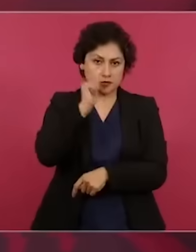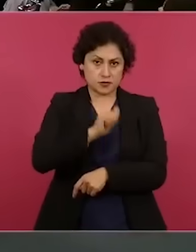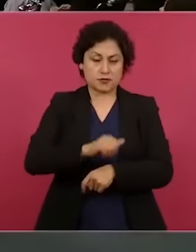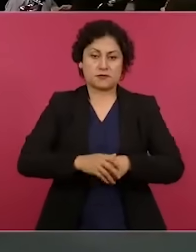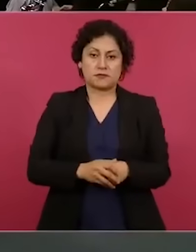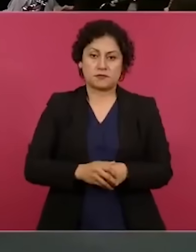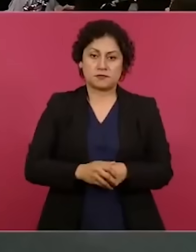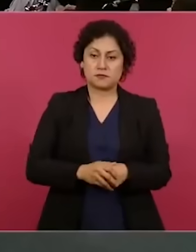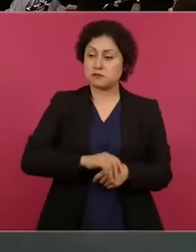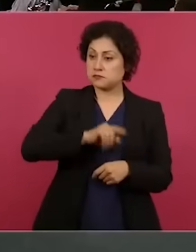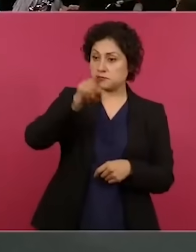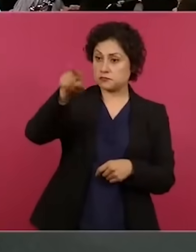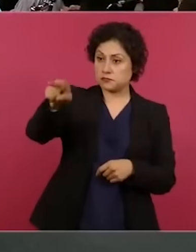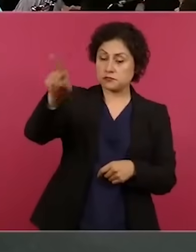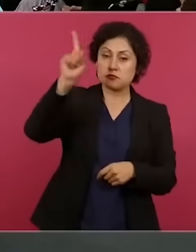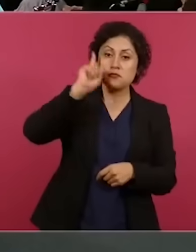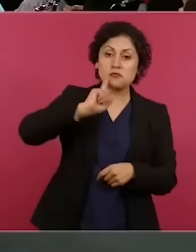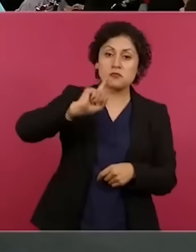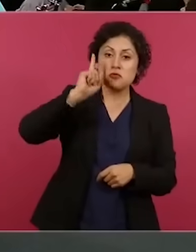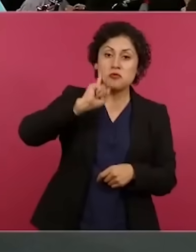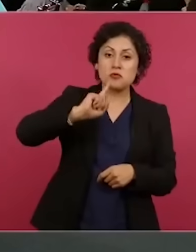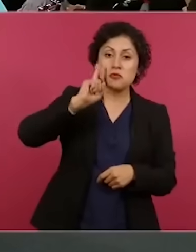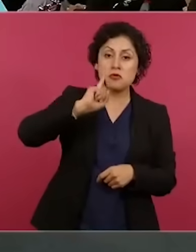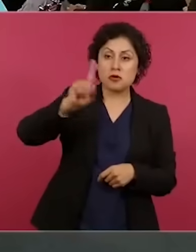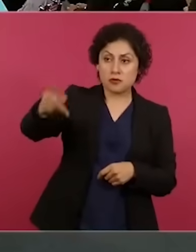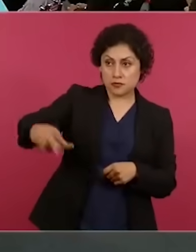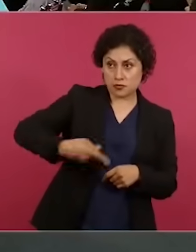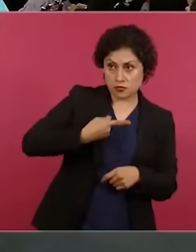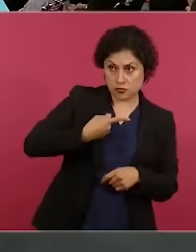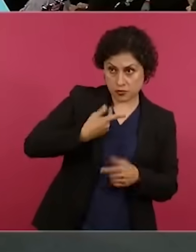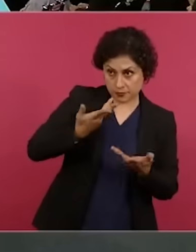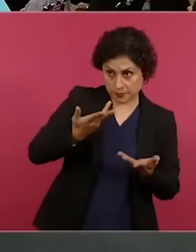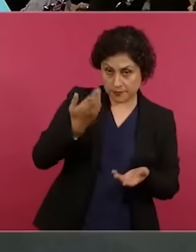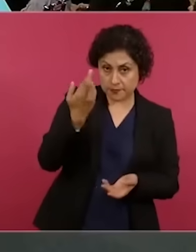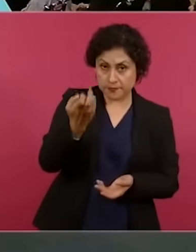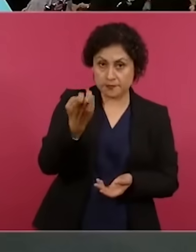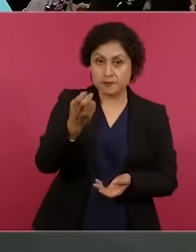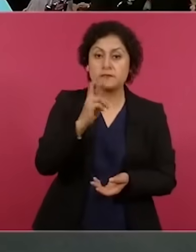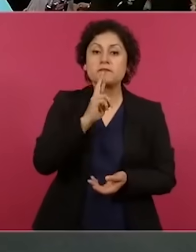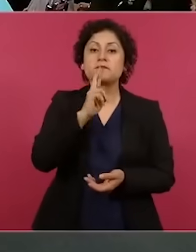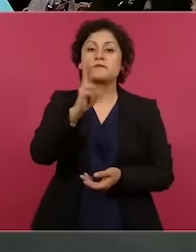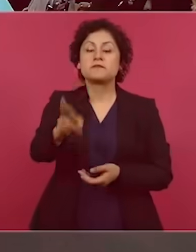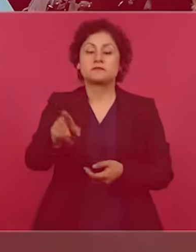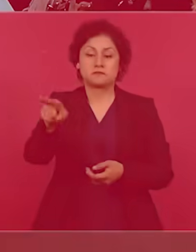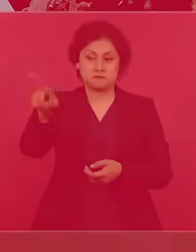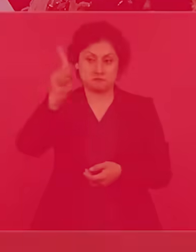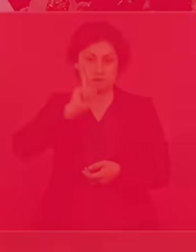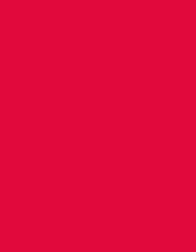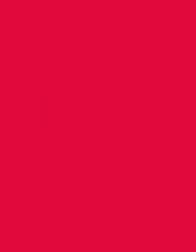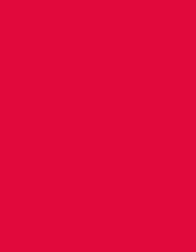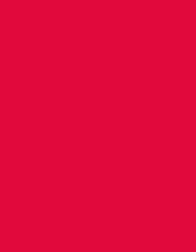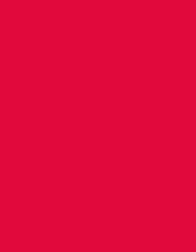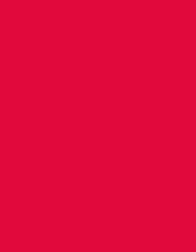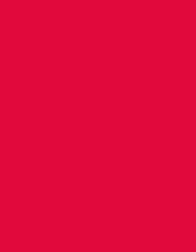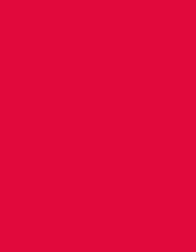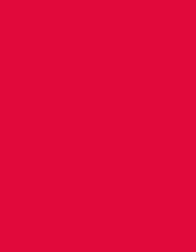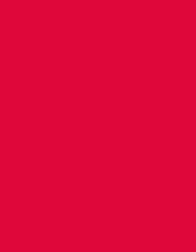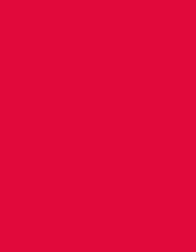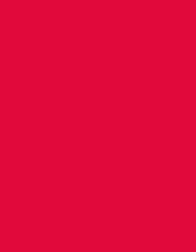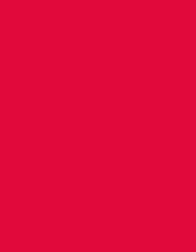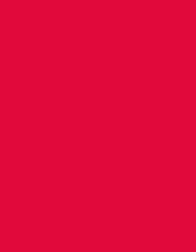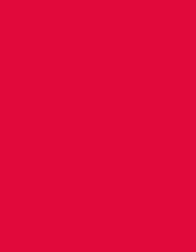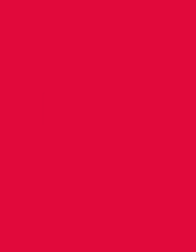la compañera de Radio Fórmula. Thank you.